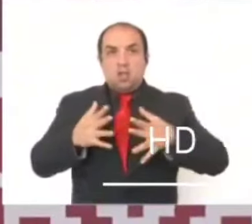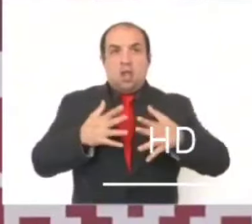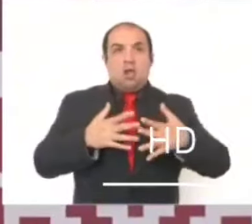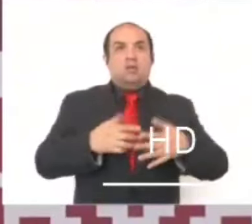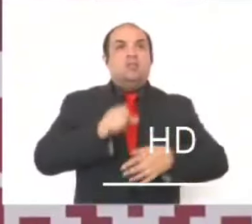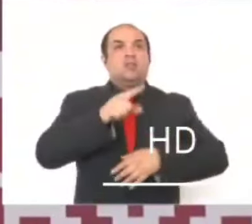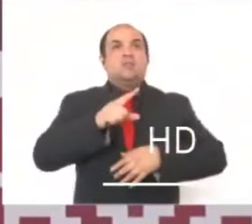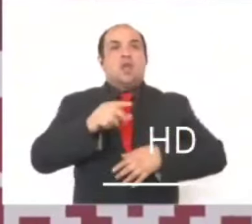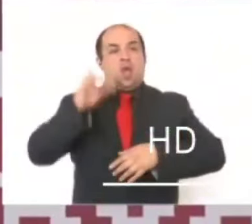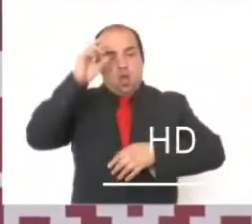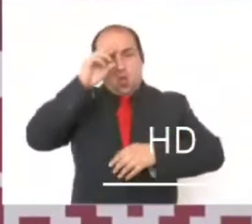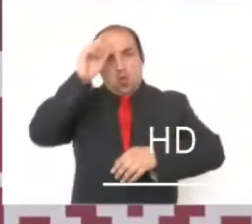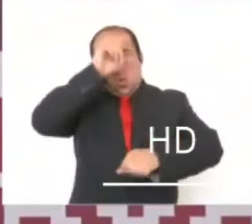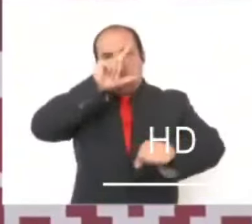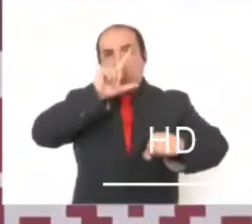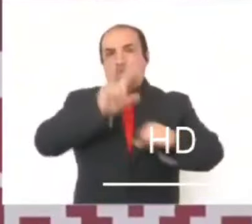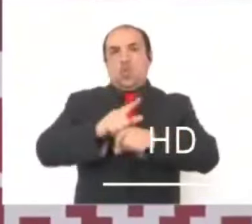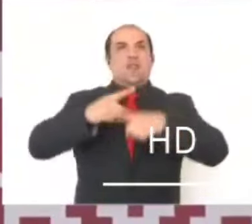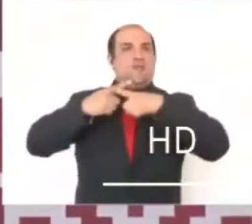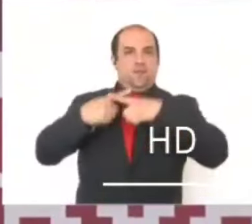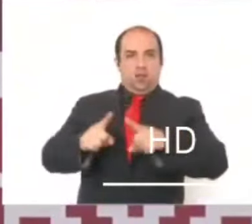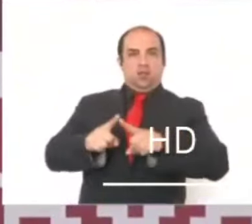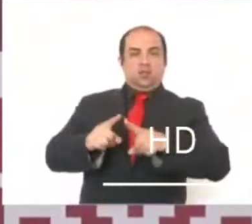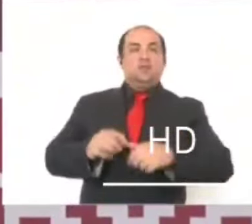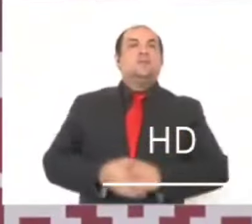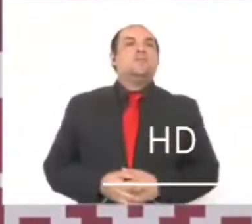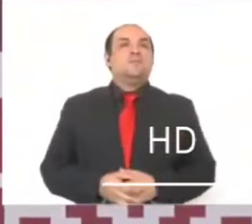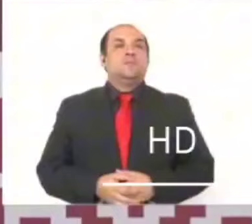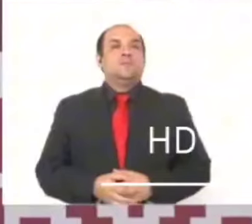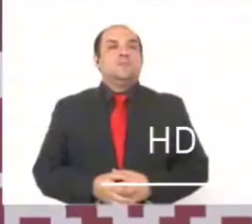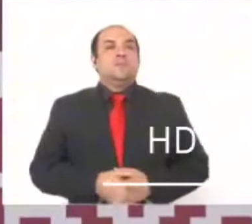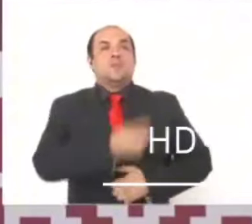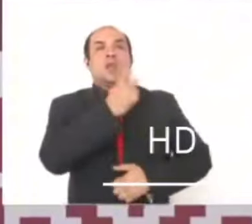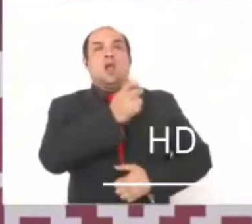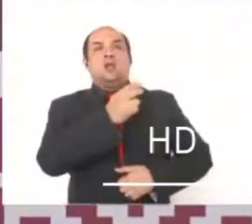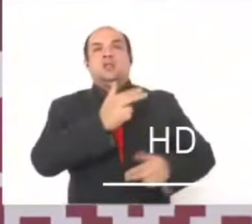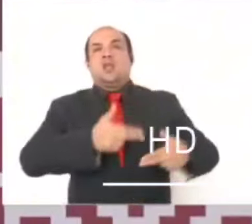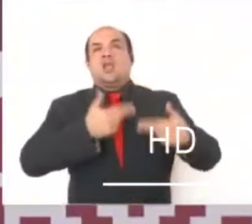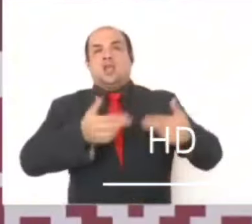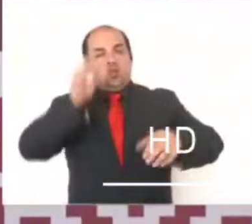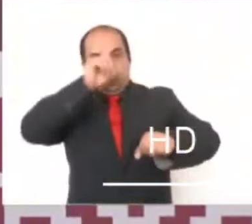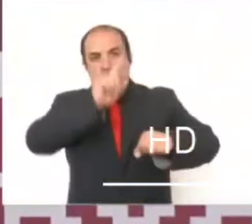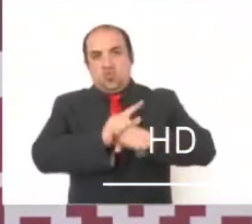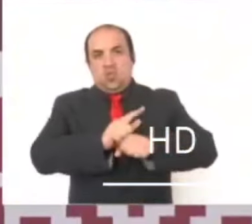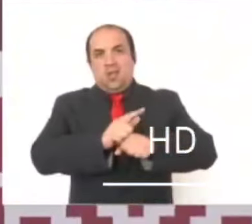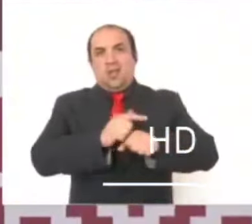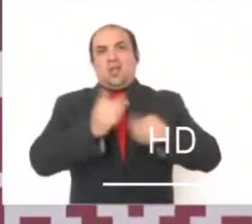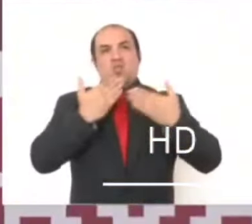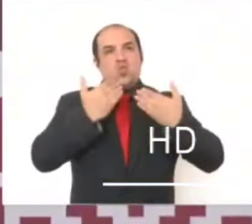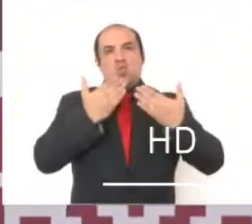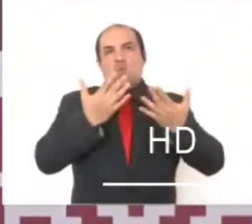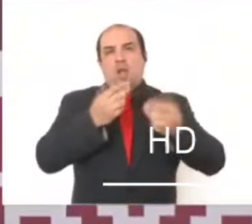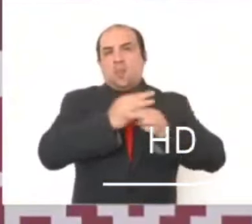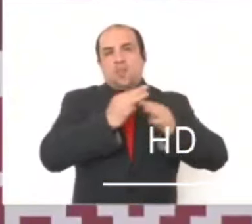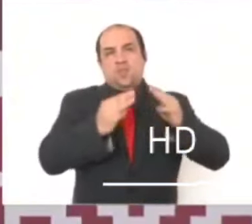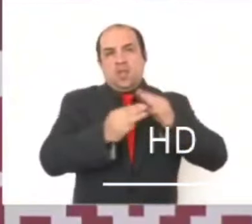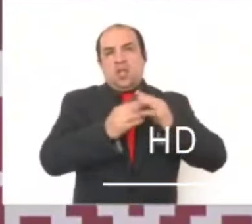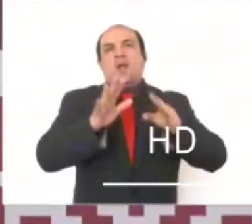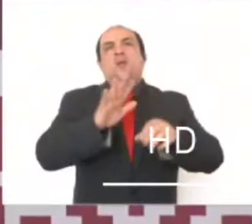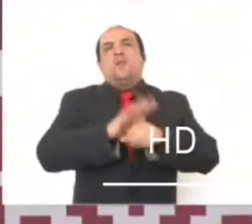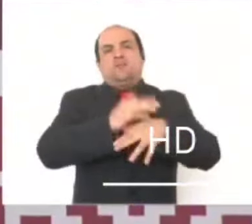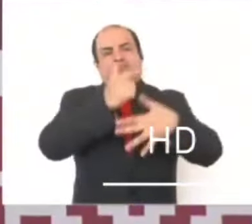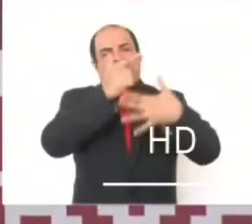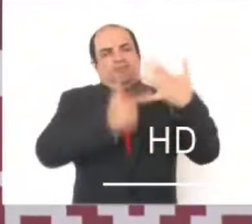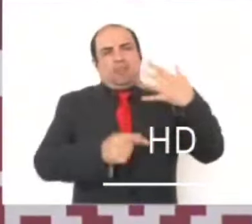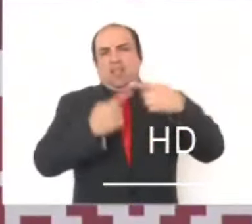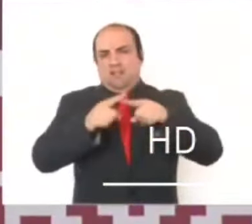incluso contracultural. Este patrimonio cultural es inmaterial por muchas